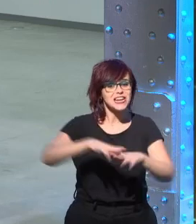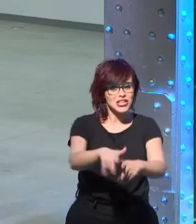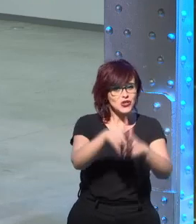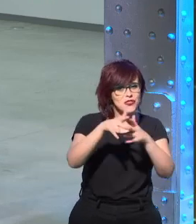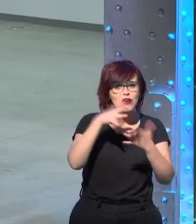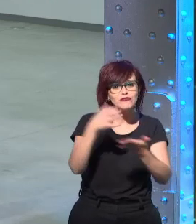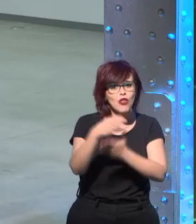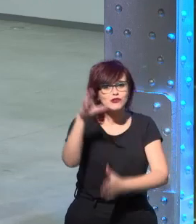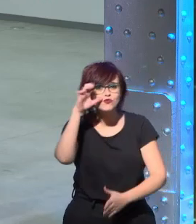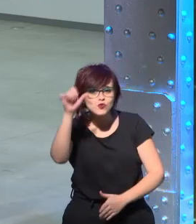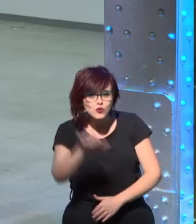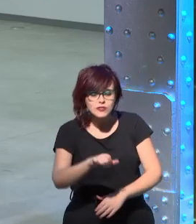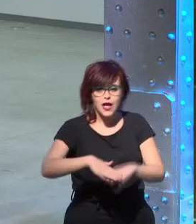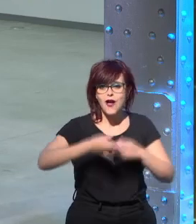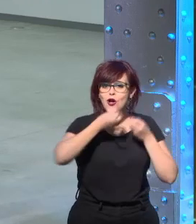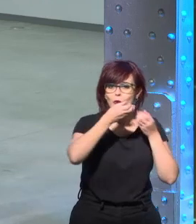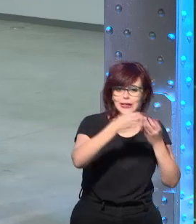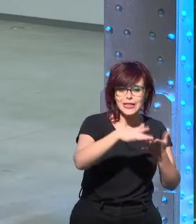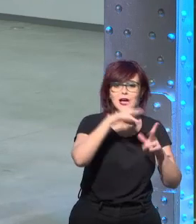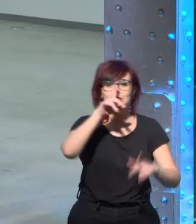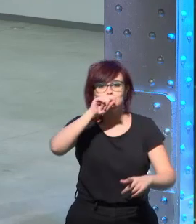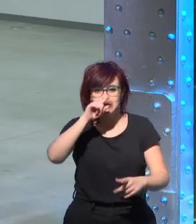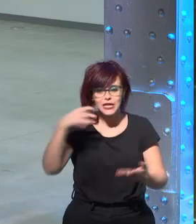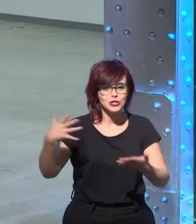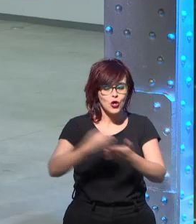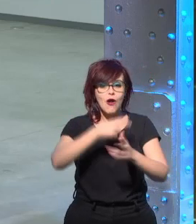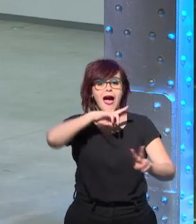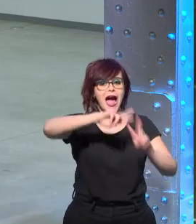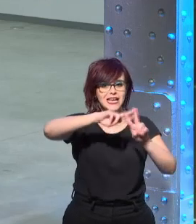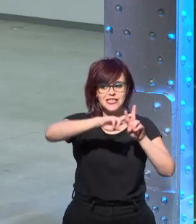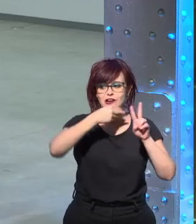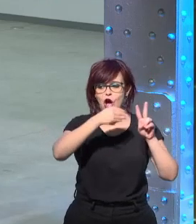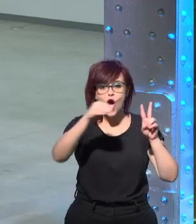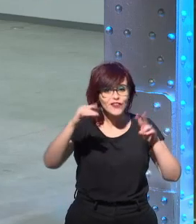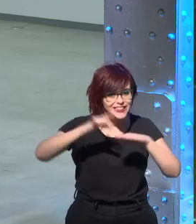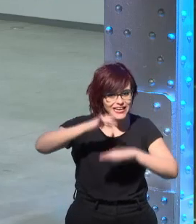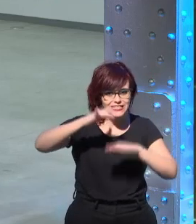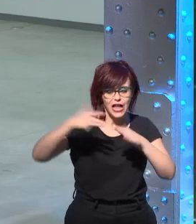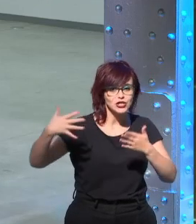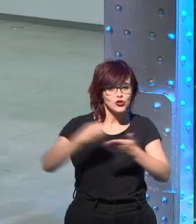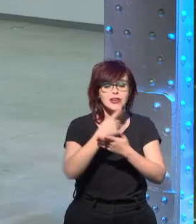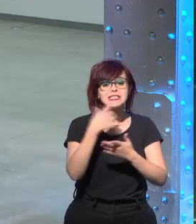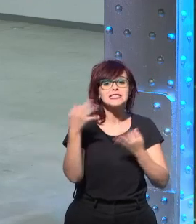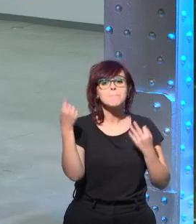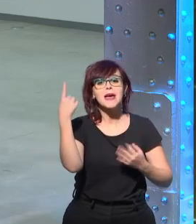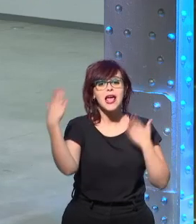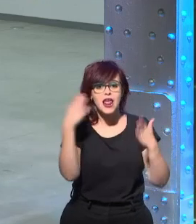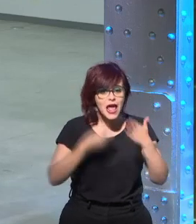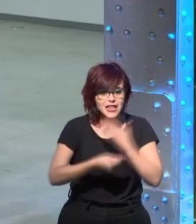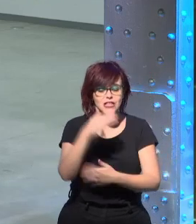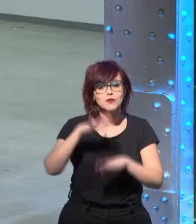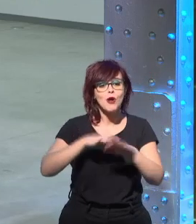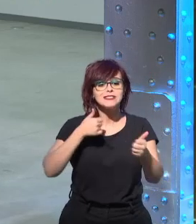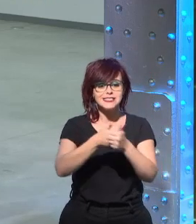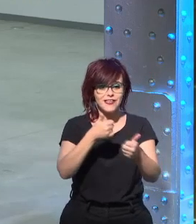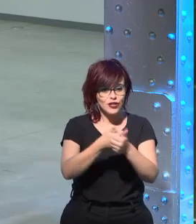que escuchéis, si queréis contarlo en Twitter con el hashtag jóvenes digitales, seguro que hay muchos millennials que os siguen a todos